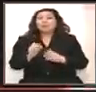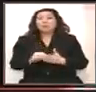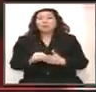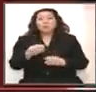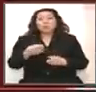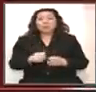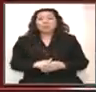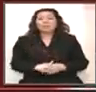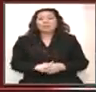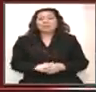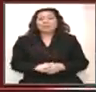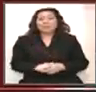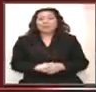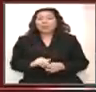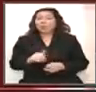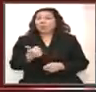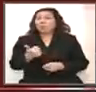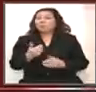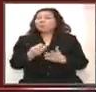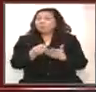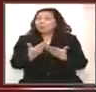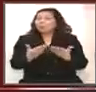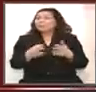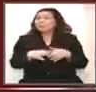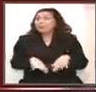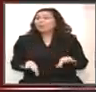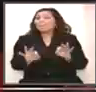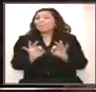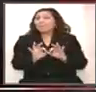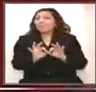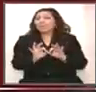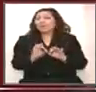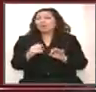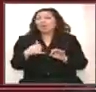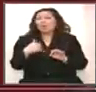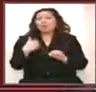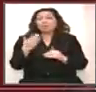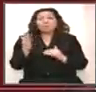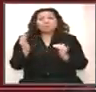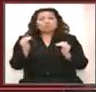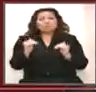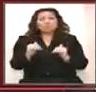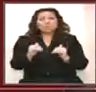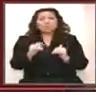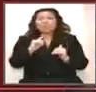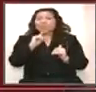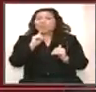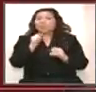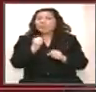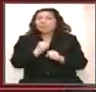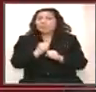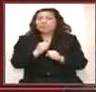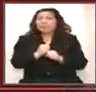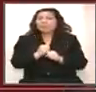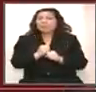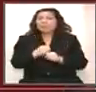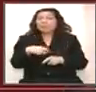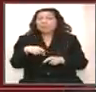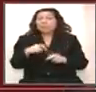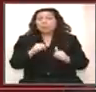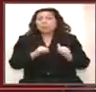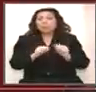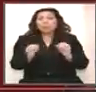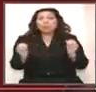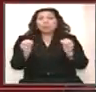situación judicial. Otro logro importante dentro de la intervención de los adolescentes infractores ha sido la elaboración de un protocolo de